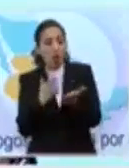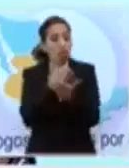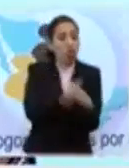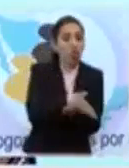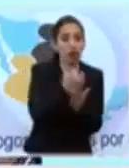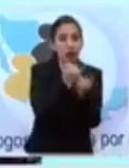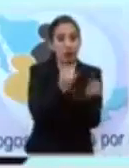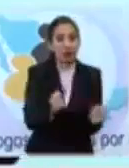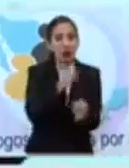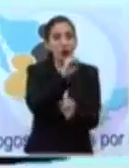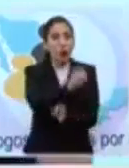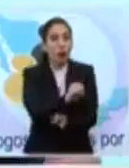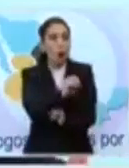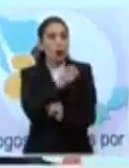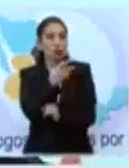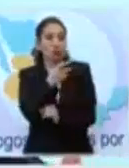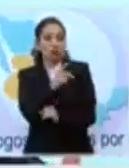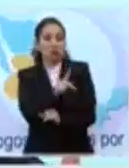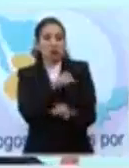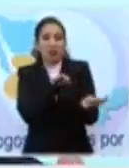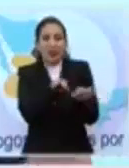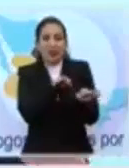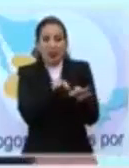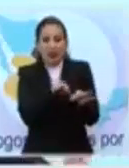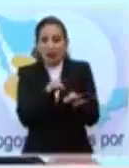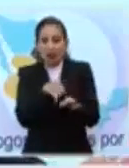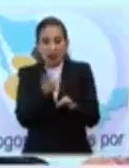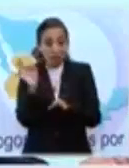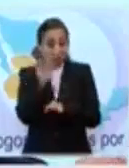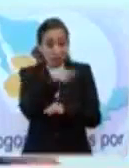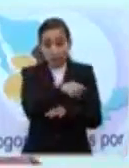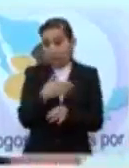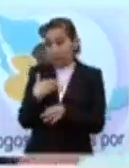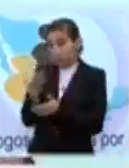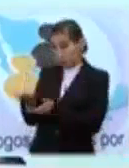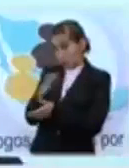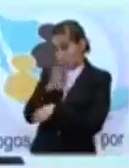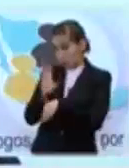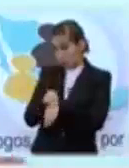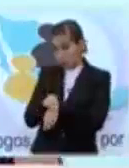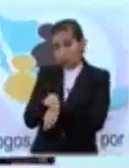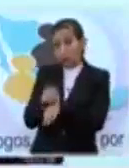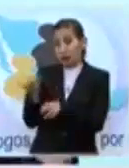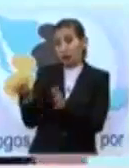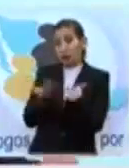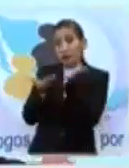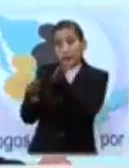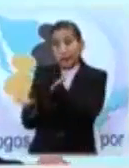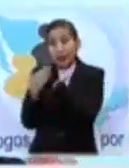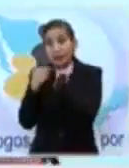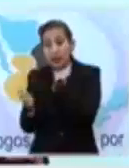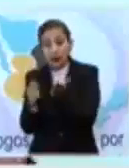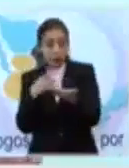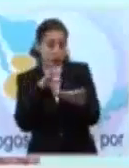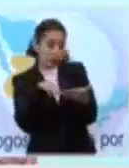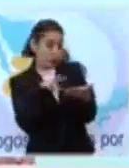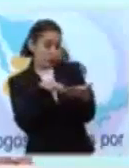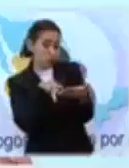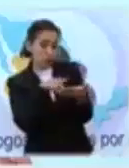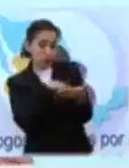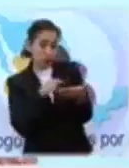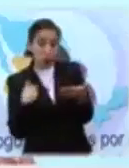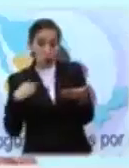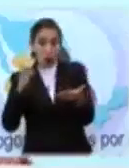independencia del Coneval si tiene que someter a la Secretaría de Hacienda a esta agenda de evaluación, y la Secretaría de Hacienda, perteneciendo al